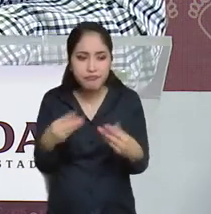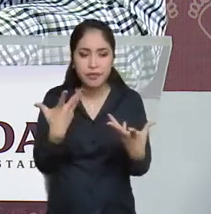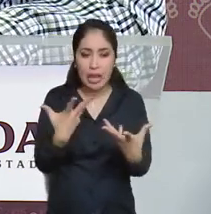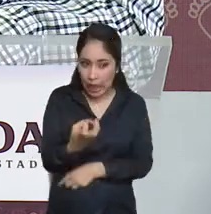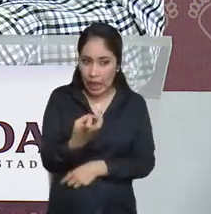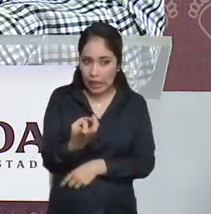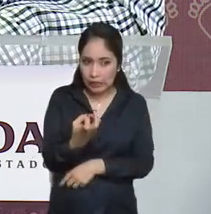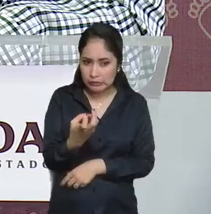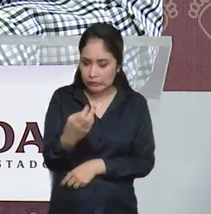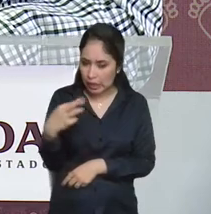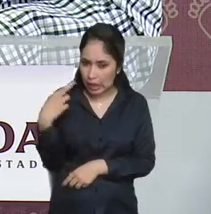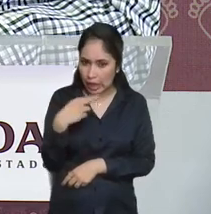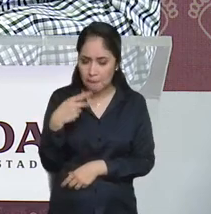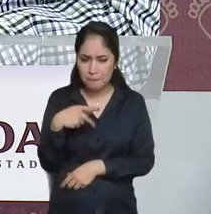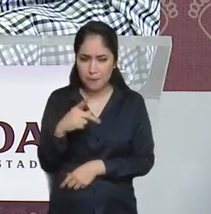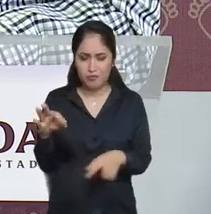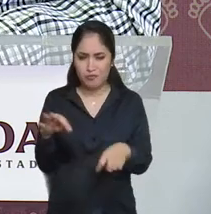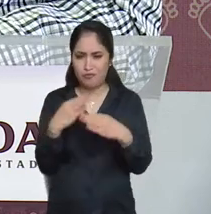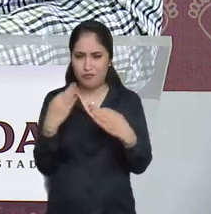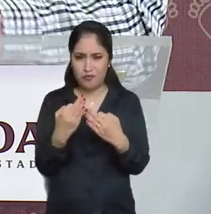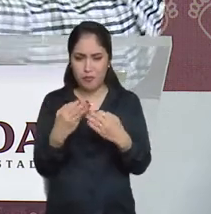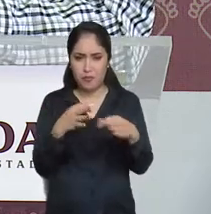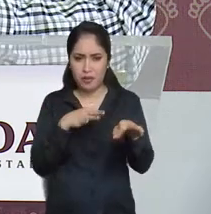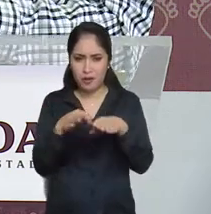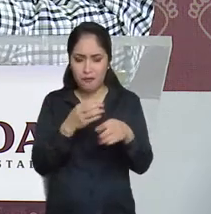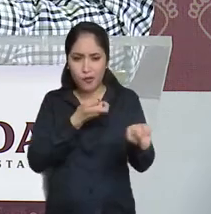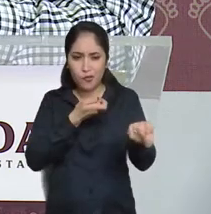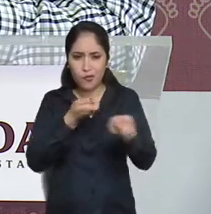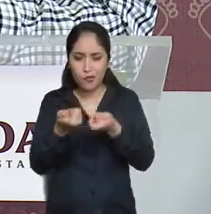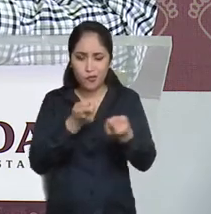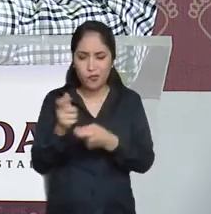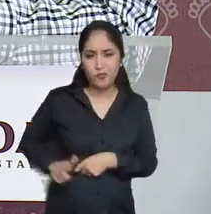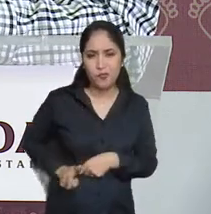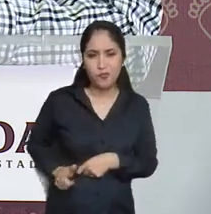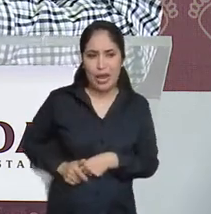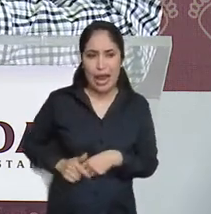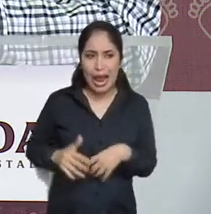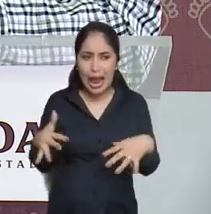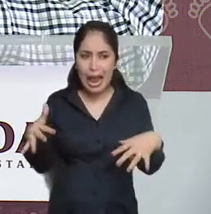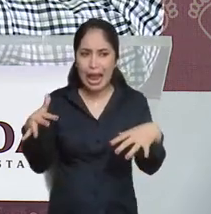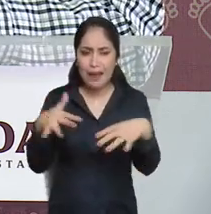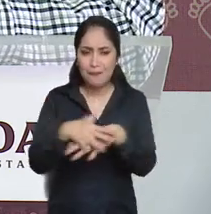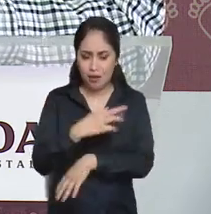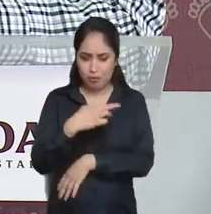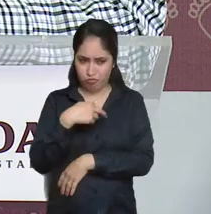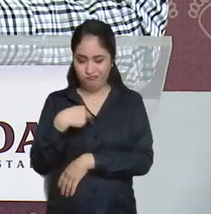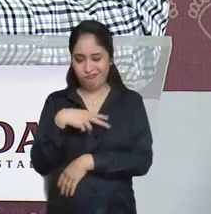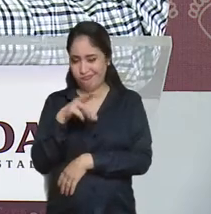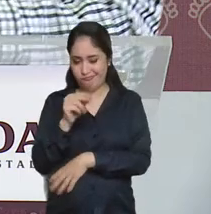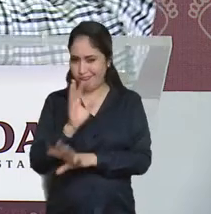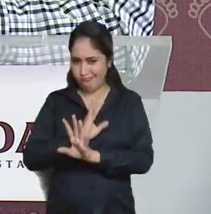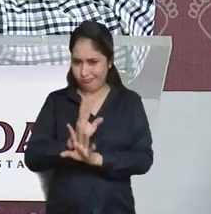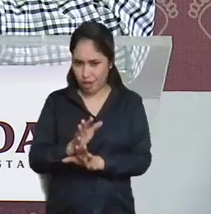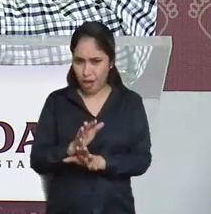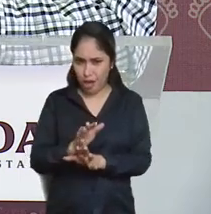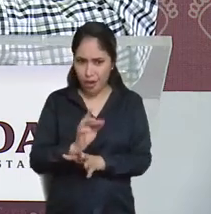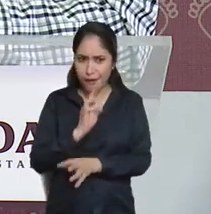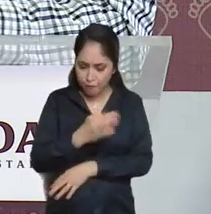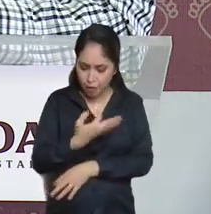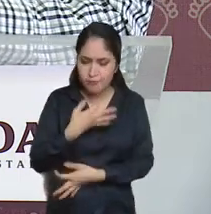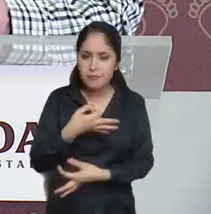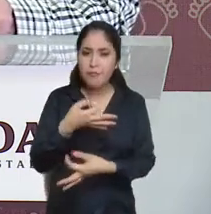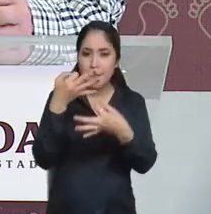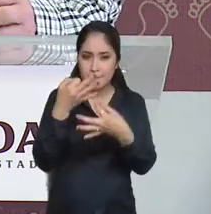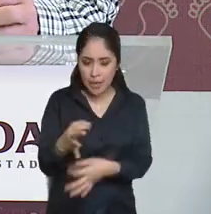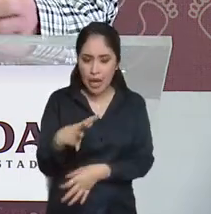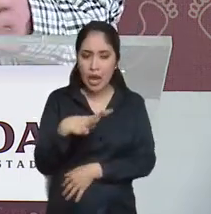por qué cambiar las estrategias que ya traemos. ¿Por qué? Esas nos han dado resultados. Este gobierno le ha dado resultados a la